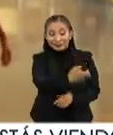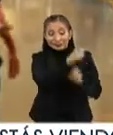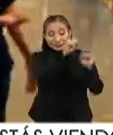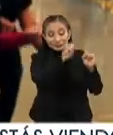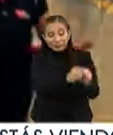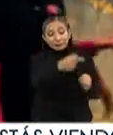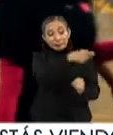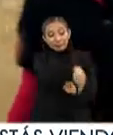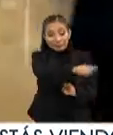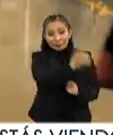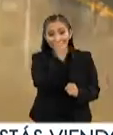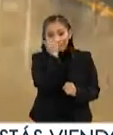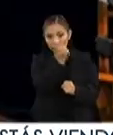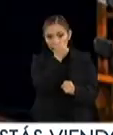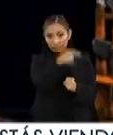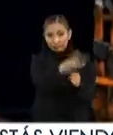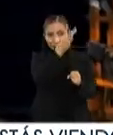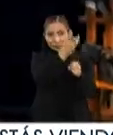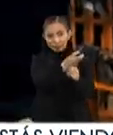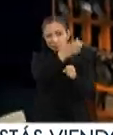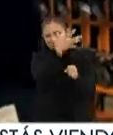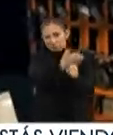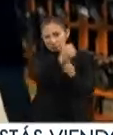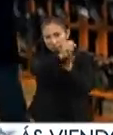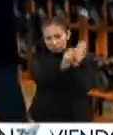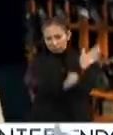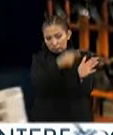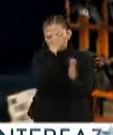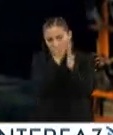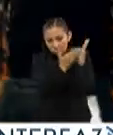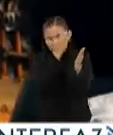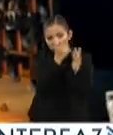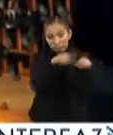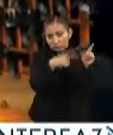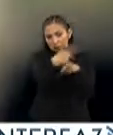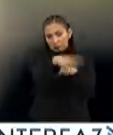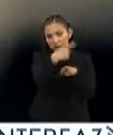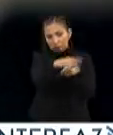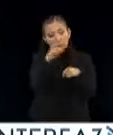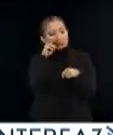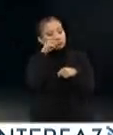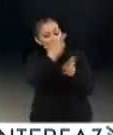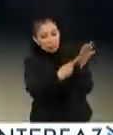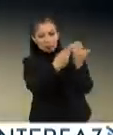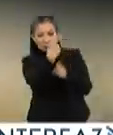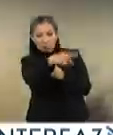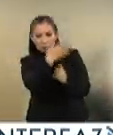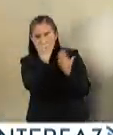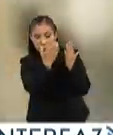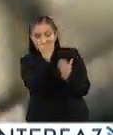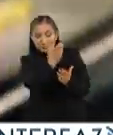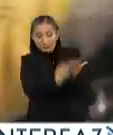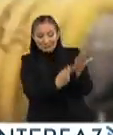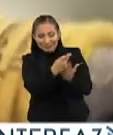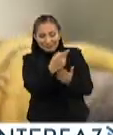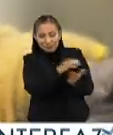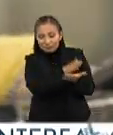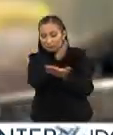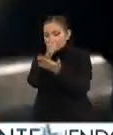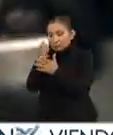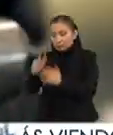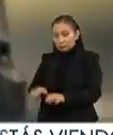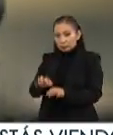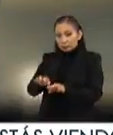el acercamiento de los alumnos desde el tercer o quinto semestre, dependiendo de su programa de estudio. Este programa también